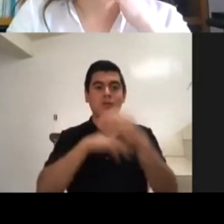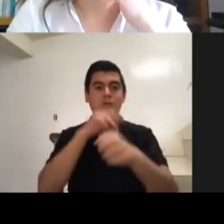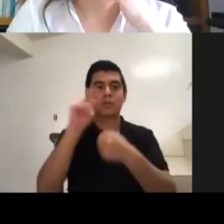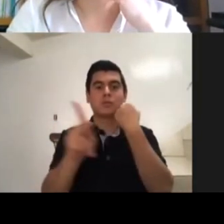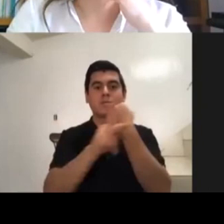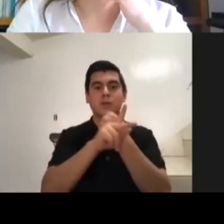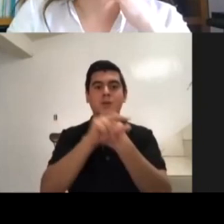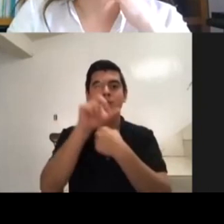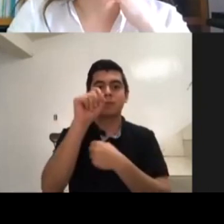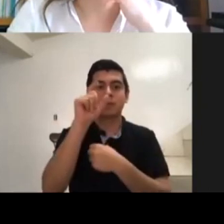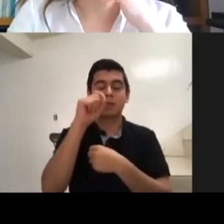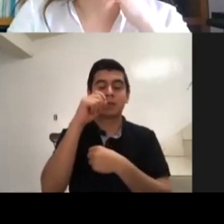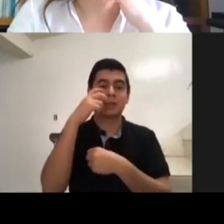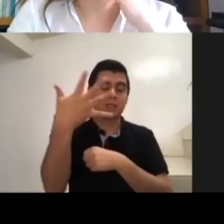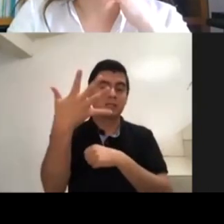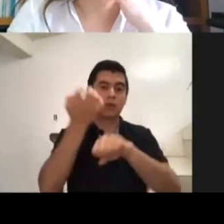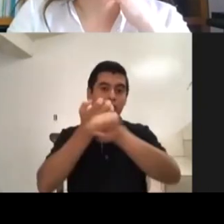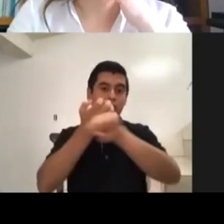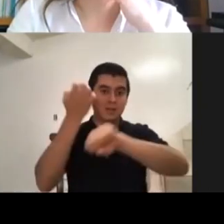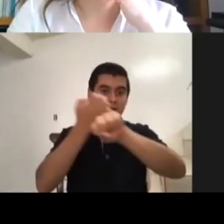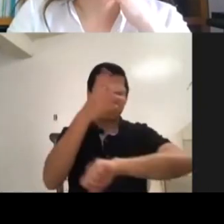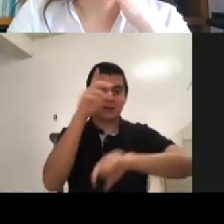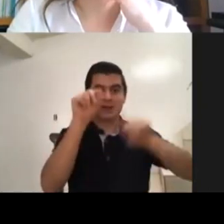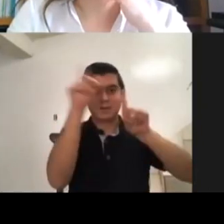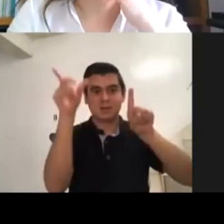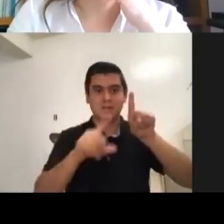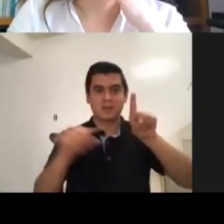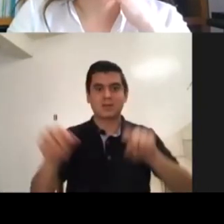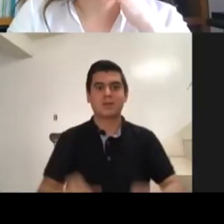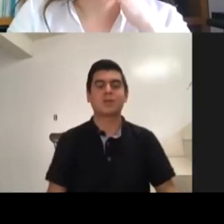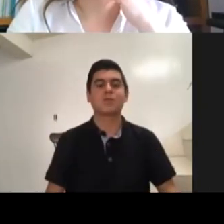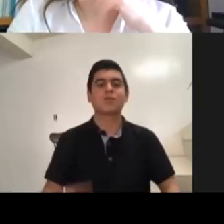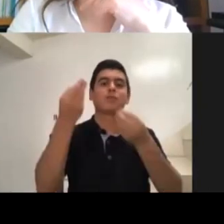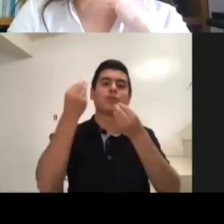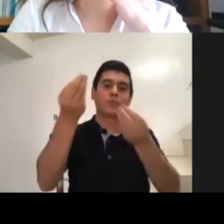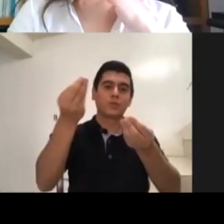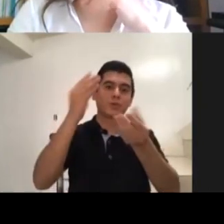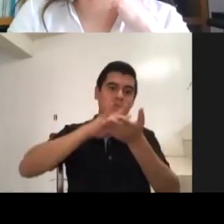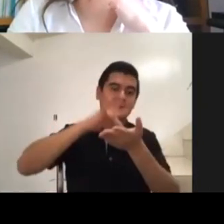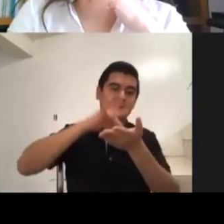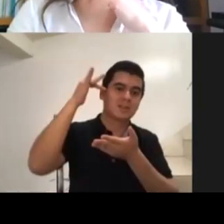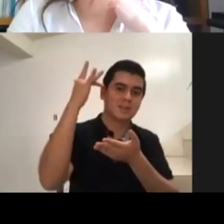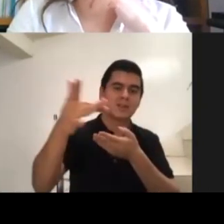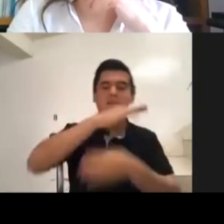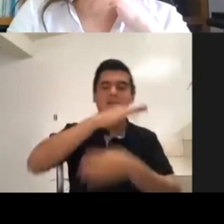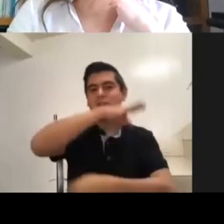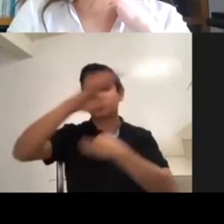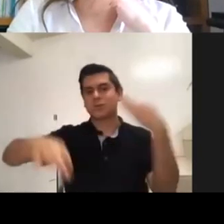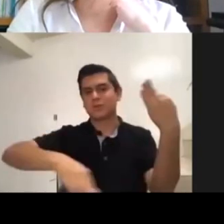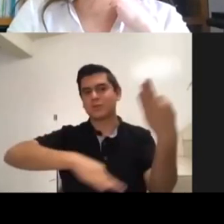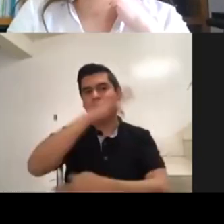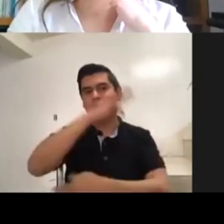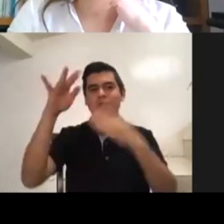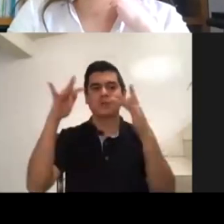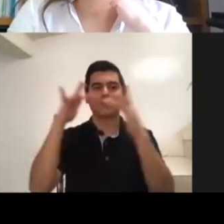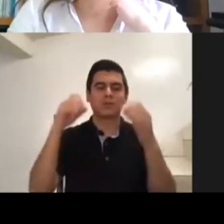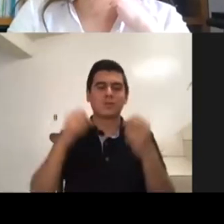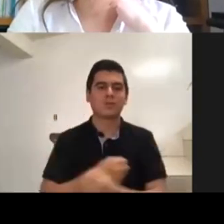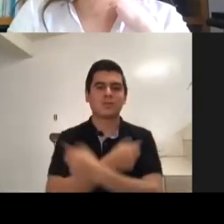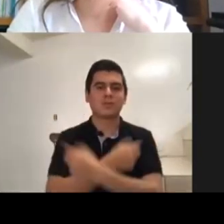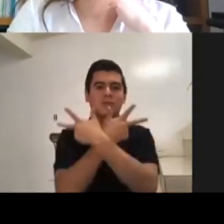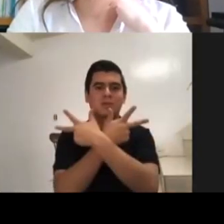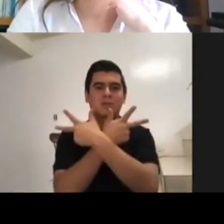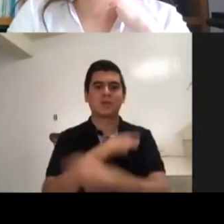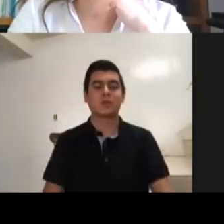acá conectadas. No las nombro todas, pero les agradezco muchísimo a todas y todos, y también los comentarios. Ya llevamos